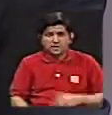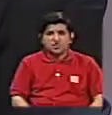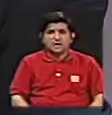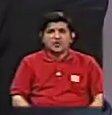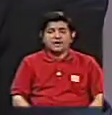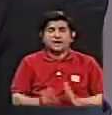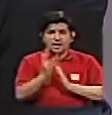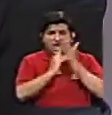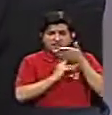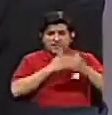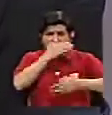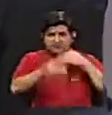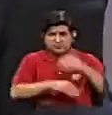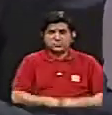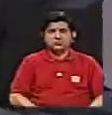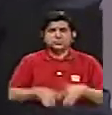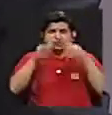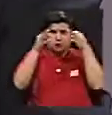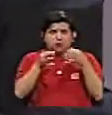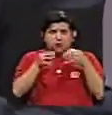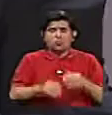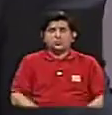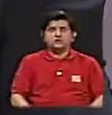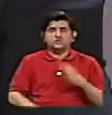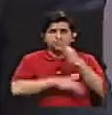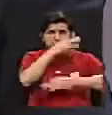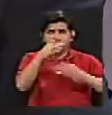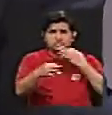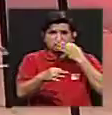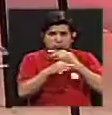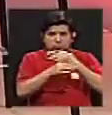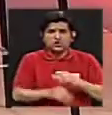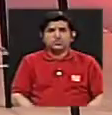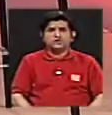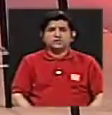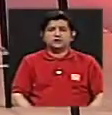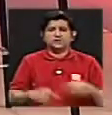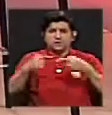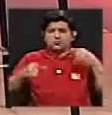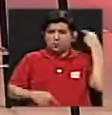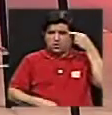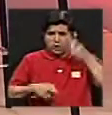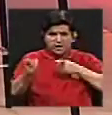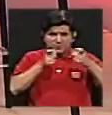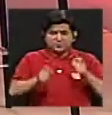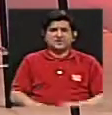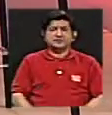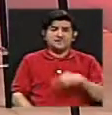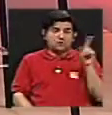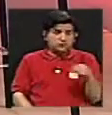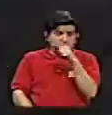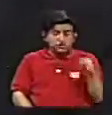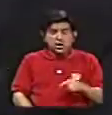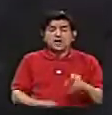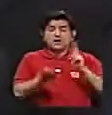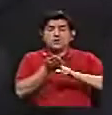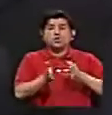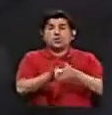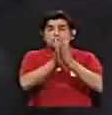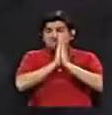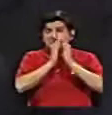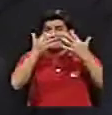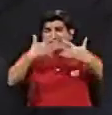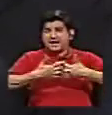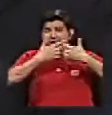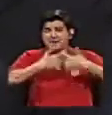del contencioso, de un juicio contencioso, un fallo donde efectivamente se ratifica la nulidad del contrato, es posible pedirle de vuelta a la